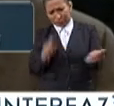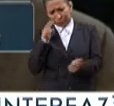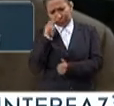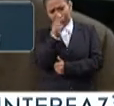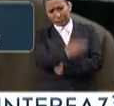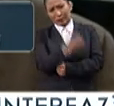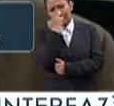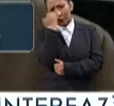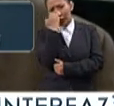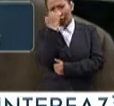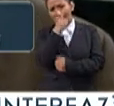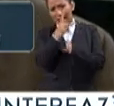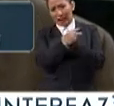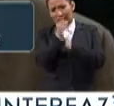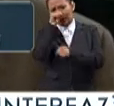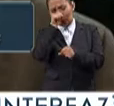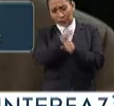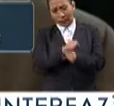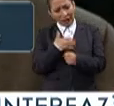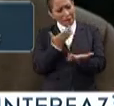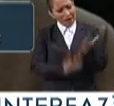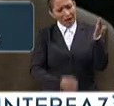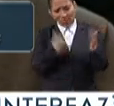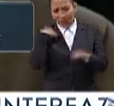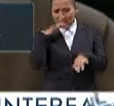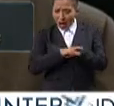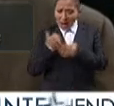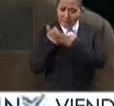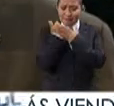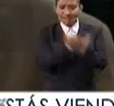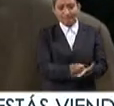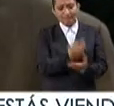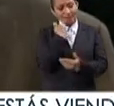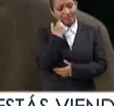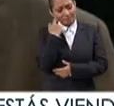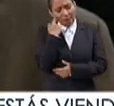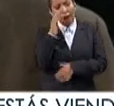y escuelas telesecundarias por ejemplo y entonces hubo